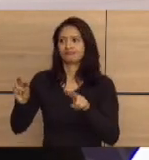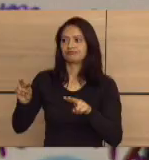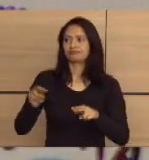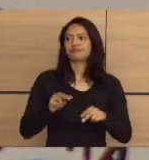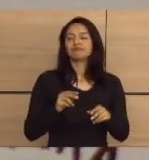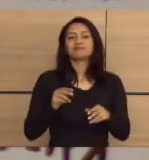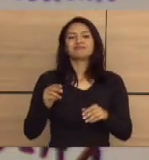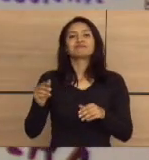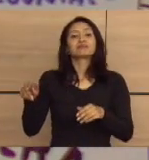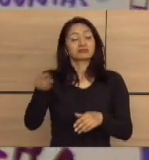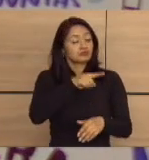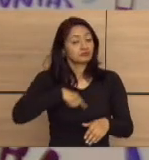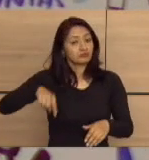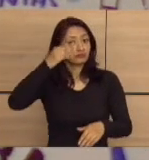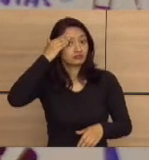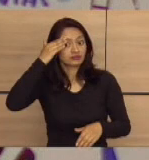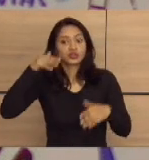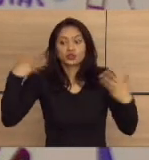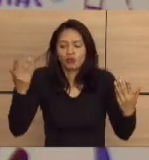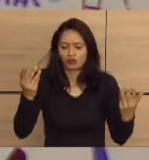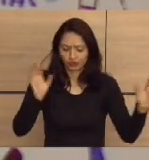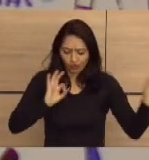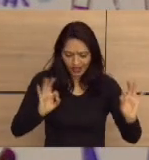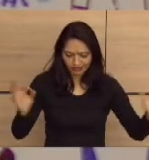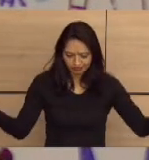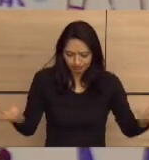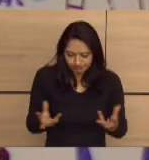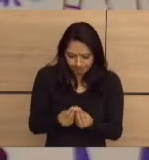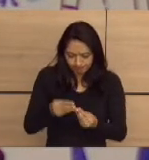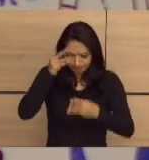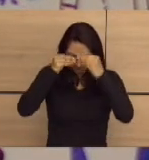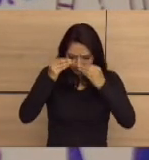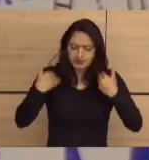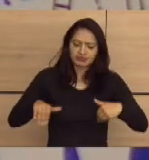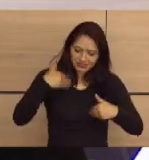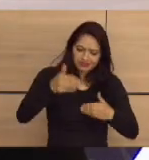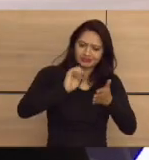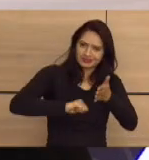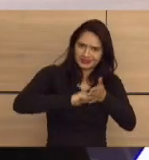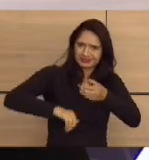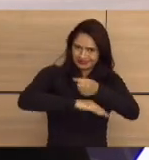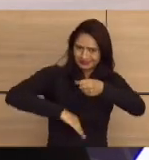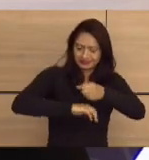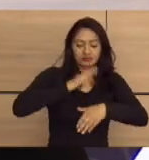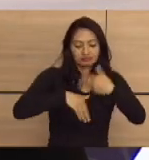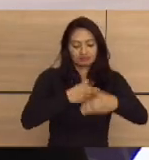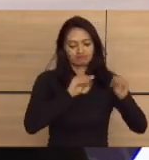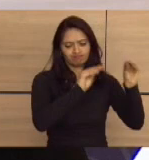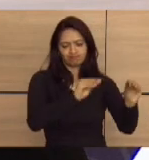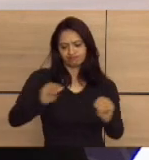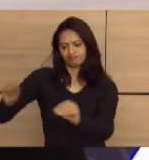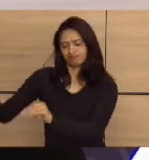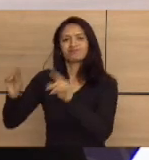agenciamiento, mirado como cómo vamos a movilizar los conocimientos en todas estas materias, pero con especial los tres temas que hoy